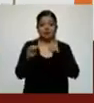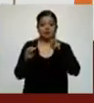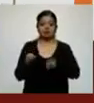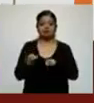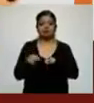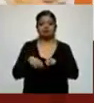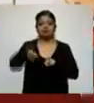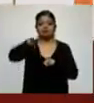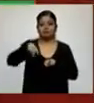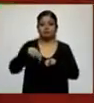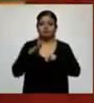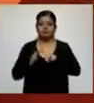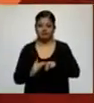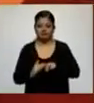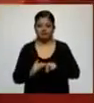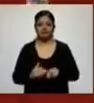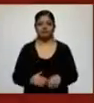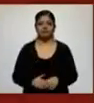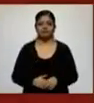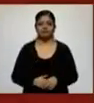parado.